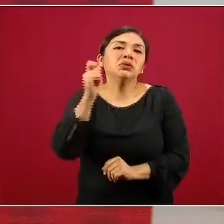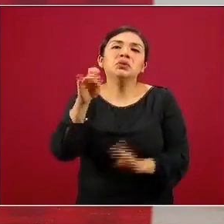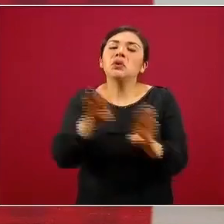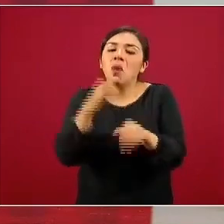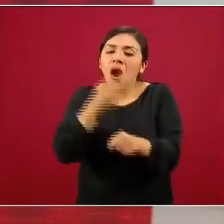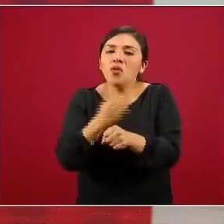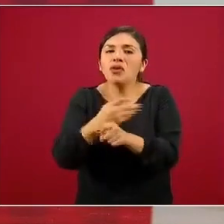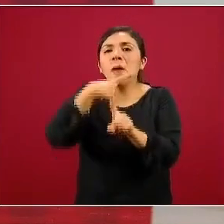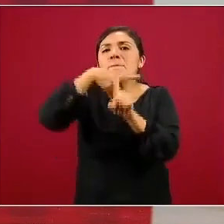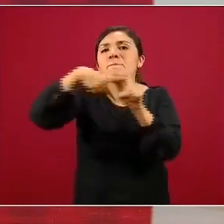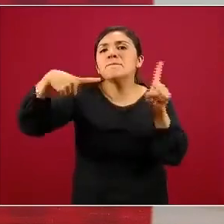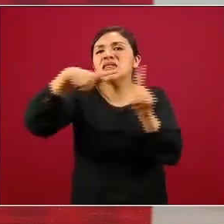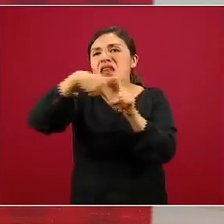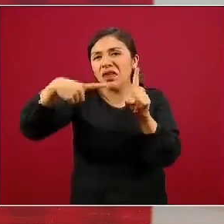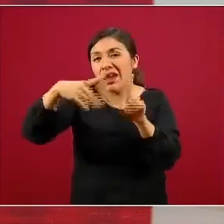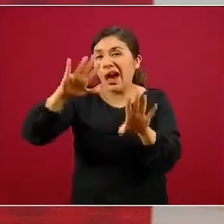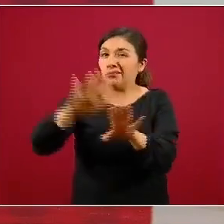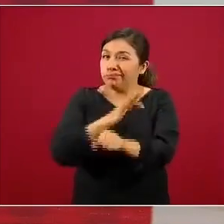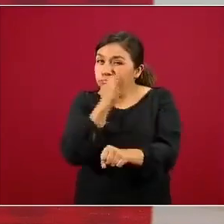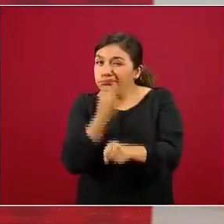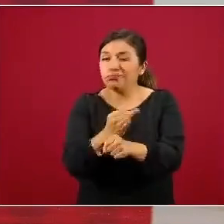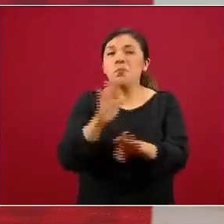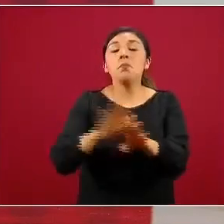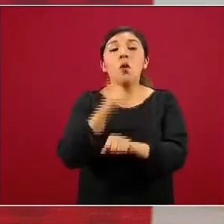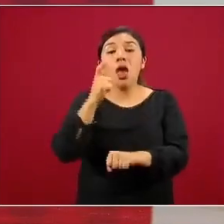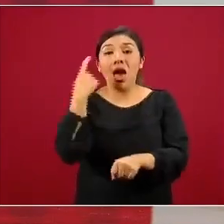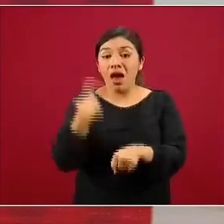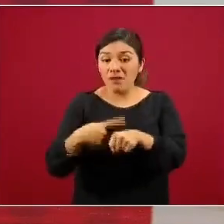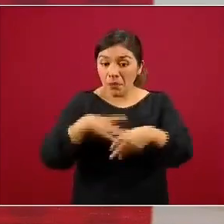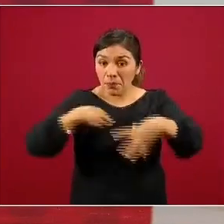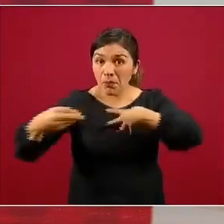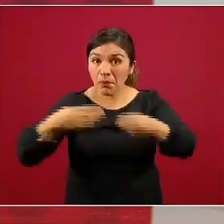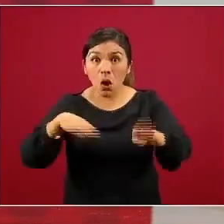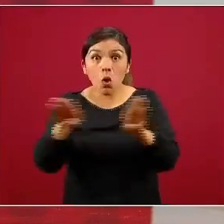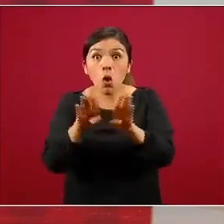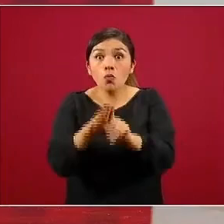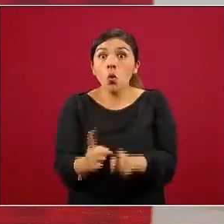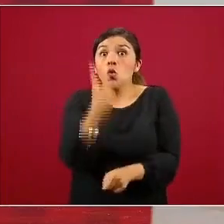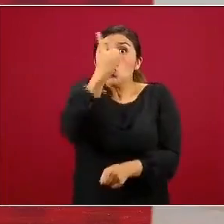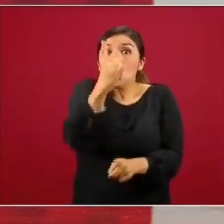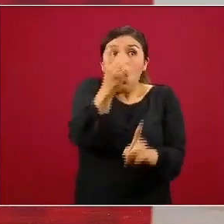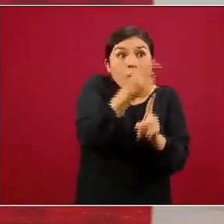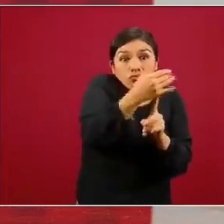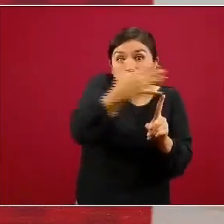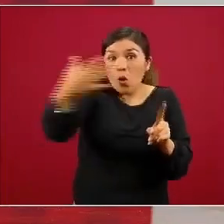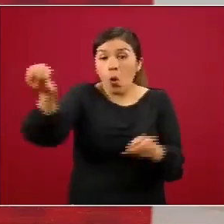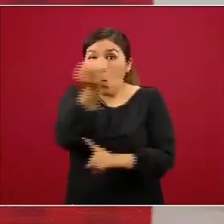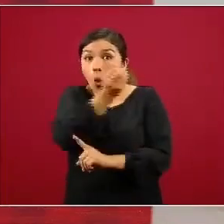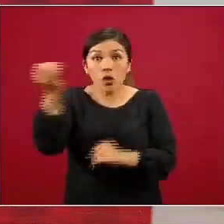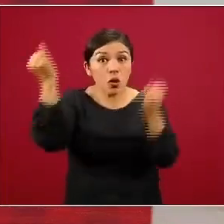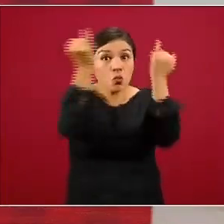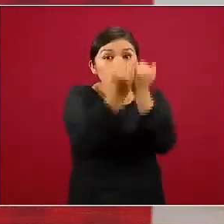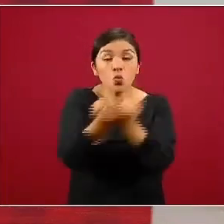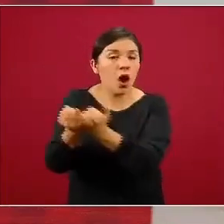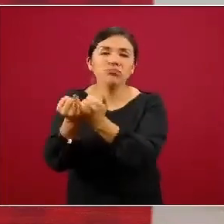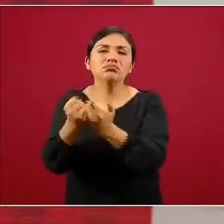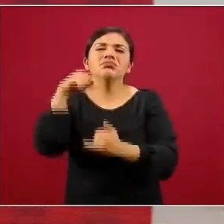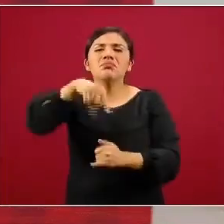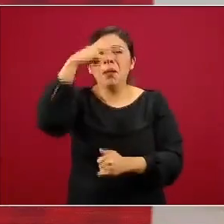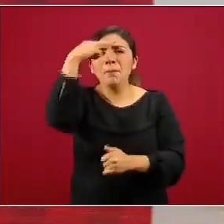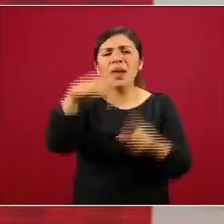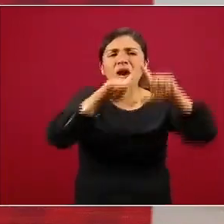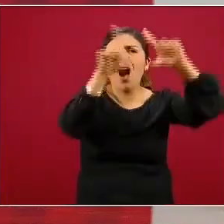la mitad. ¿Por qué digo gruesamente? Porque la epidemia no se comporta como una sola. Países geográficamente extensos como